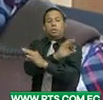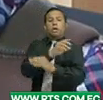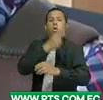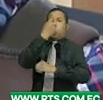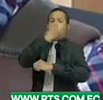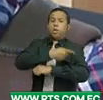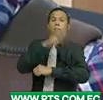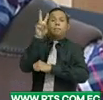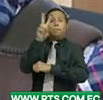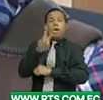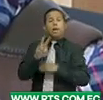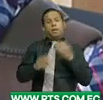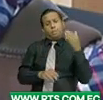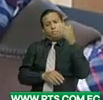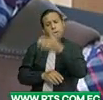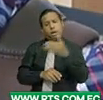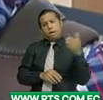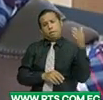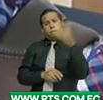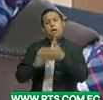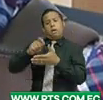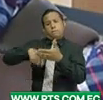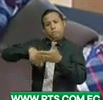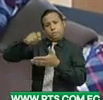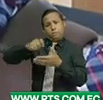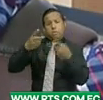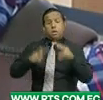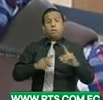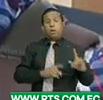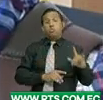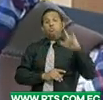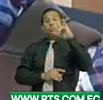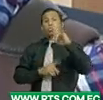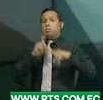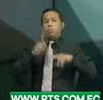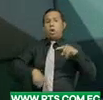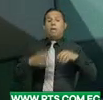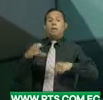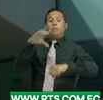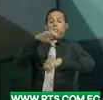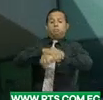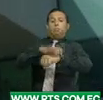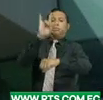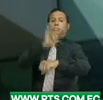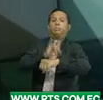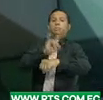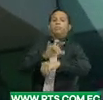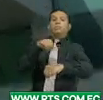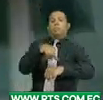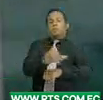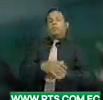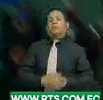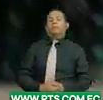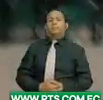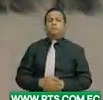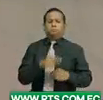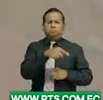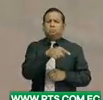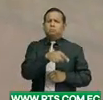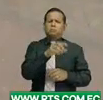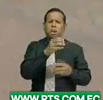el fiscal, la prohibición de salir del país y el uso del dispositivo electrónico. Por el delito de tráfico de bienes de patrimonio